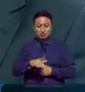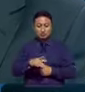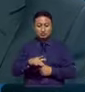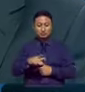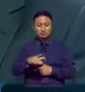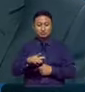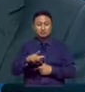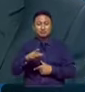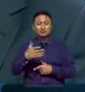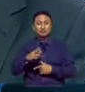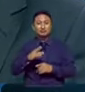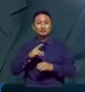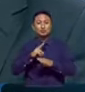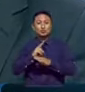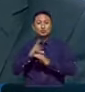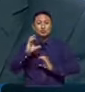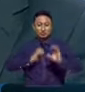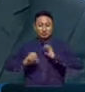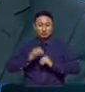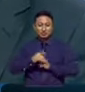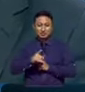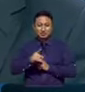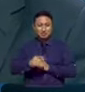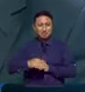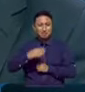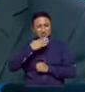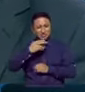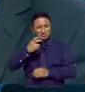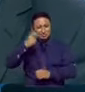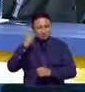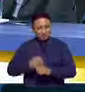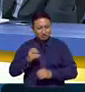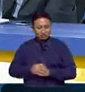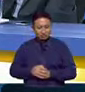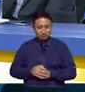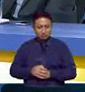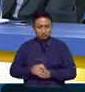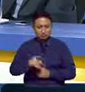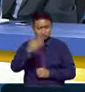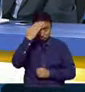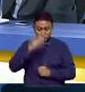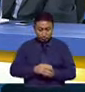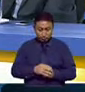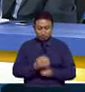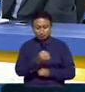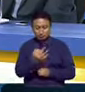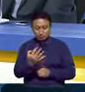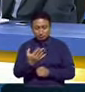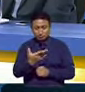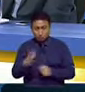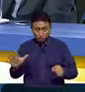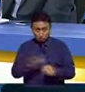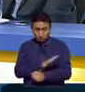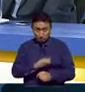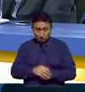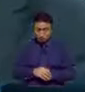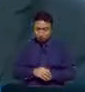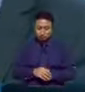científico más certero para definir este tipo de cuestiones. Perdona, ¿tú sabes si el conteo lo van a hacer, pero no completo? Como es que no pueden